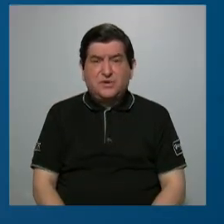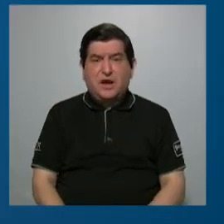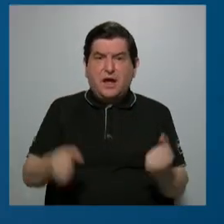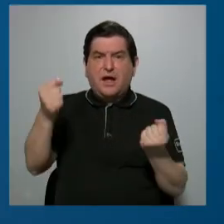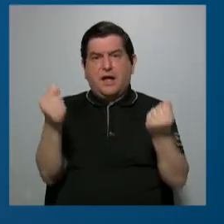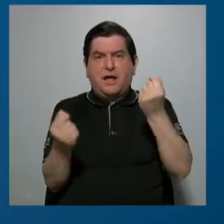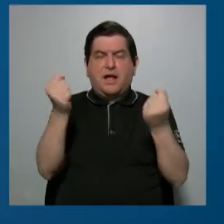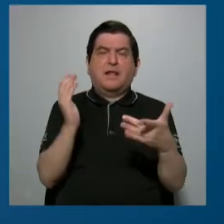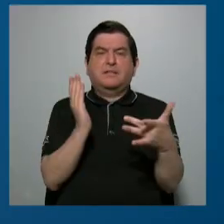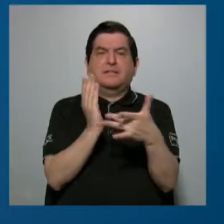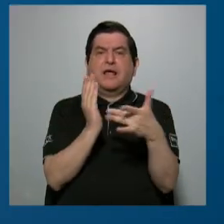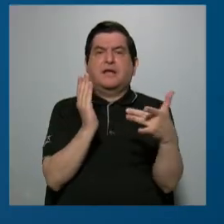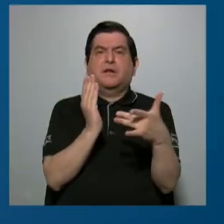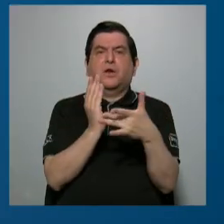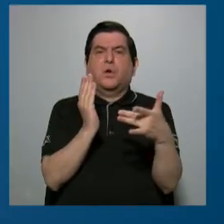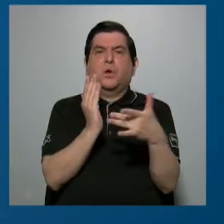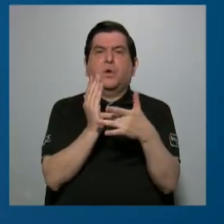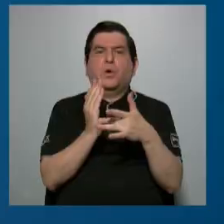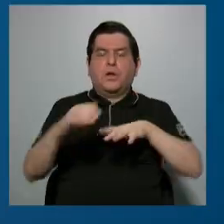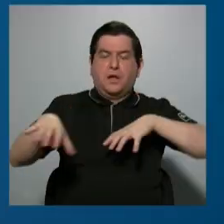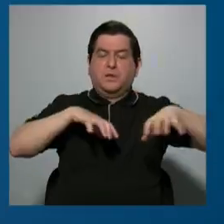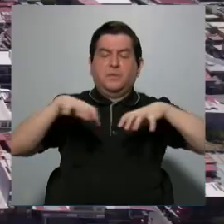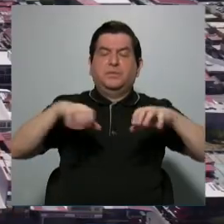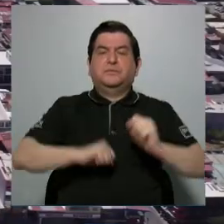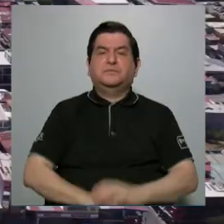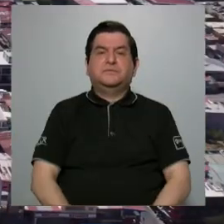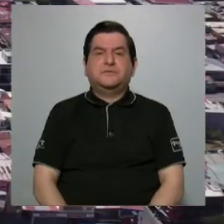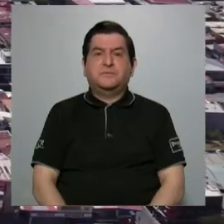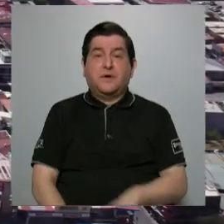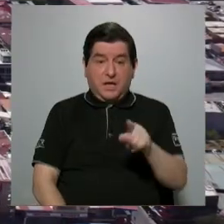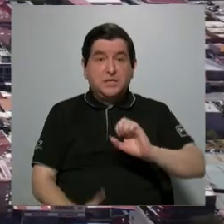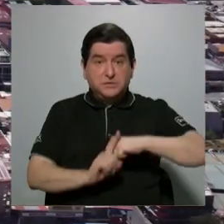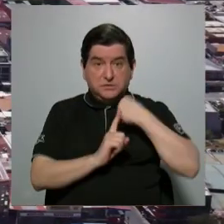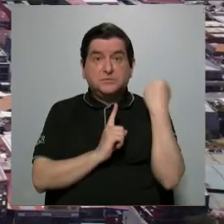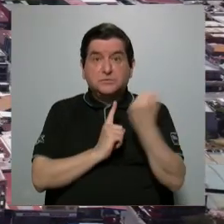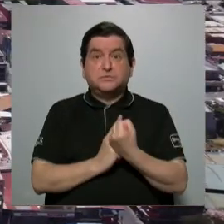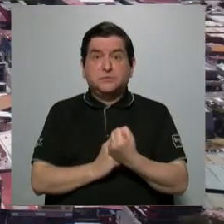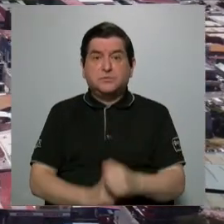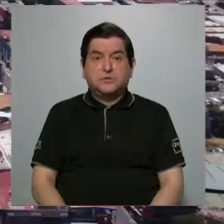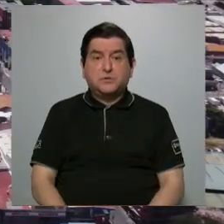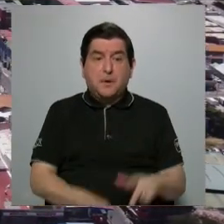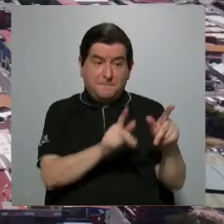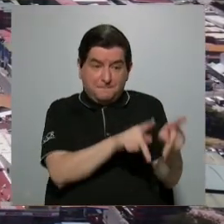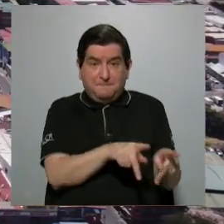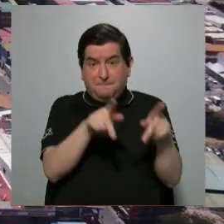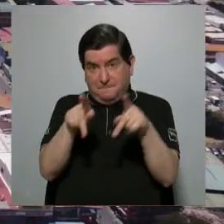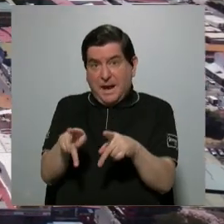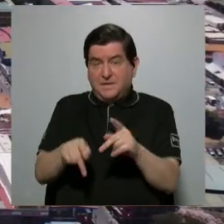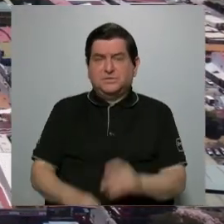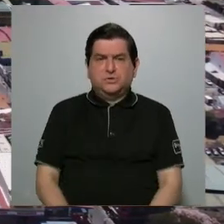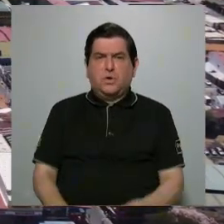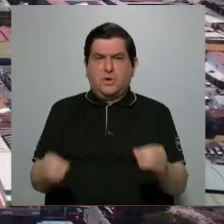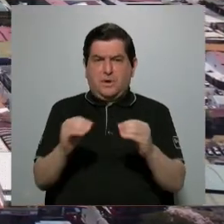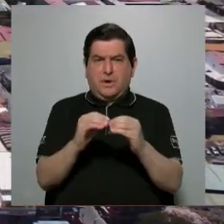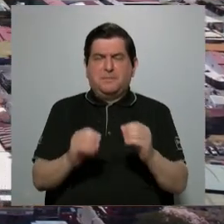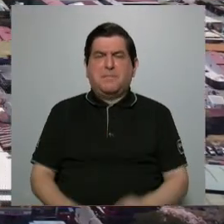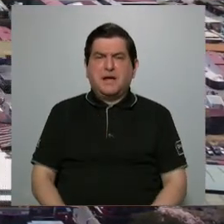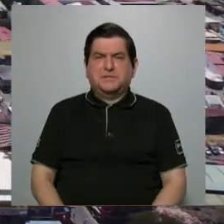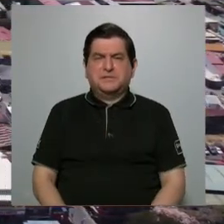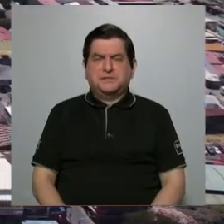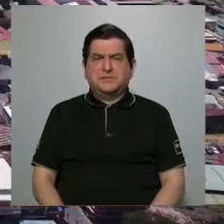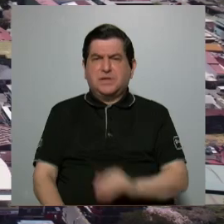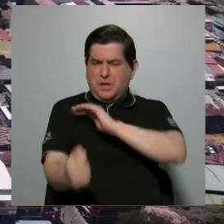como tecnología de movilización, ¿no? Entonces eso causó que las personas con mayor poder adquisitivo